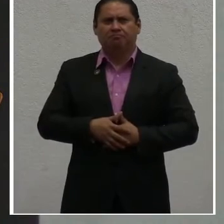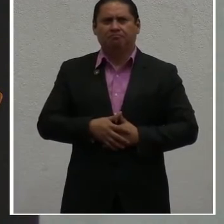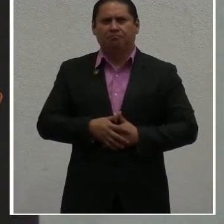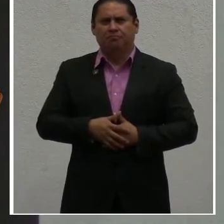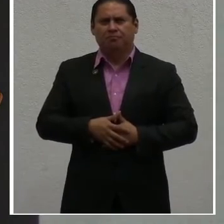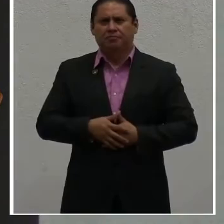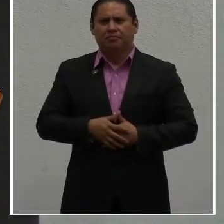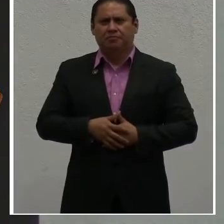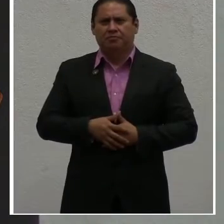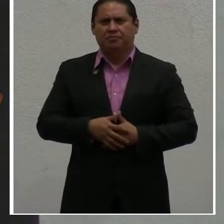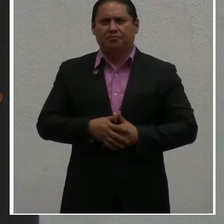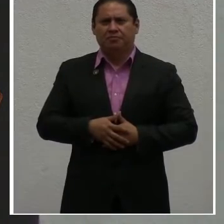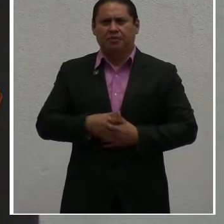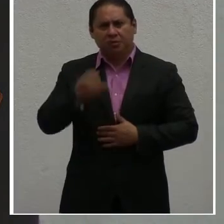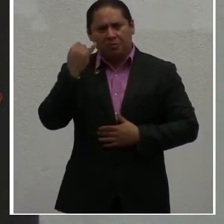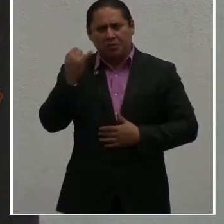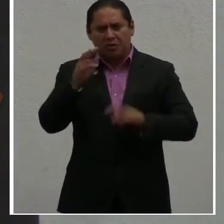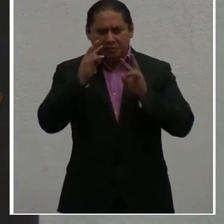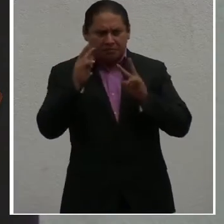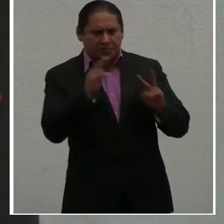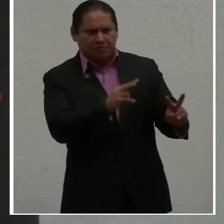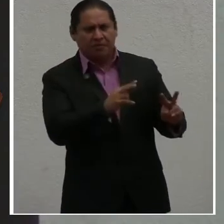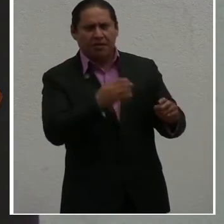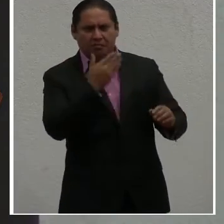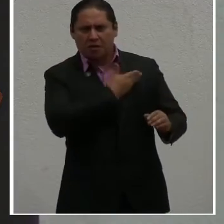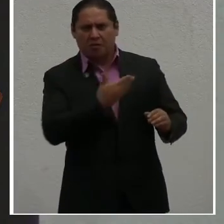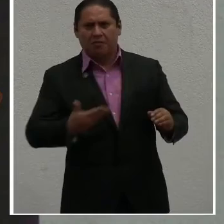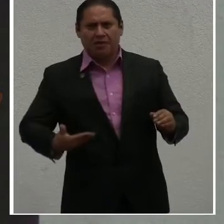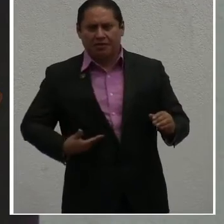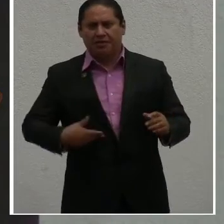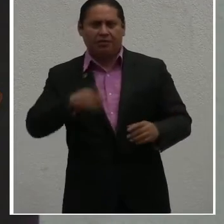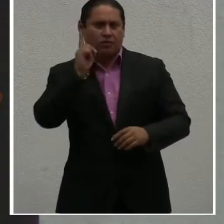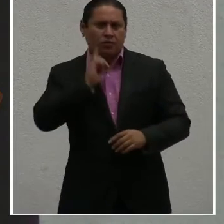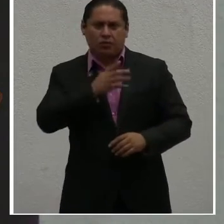pies, en los zapatos de un presidente o presidenta.